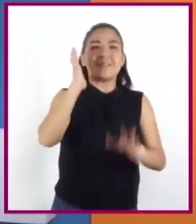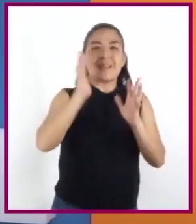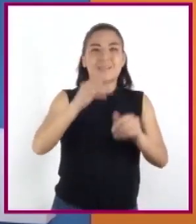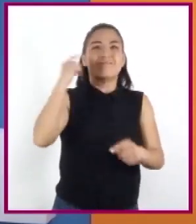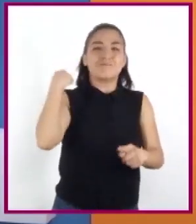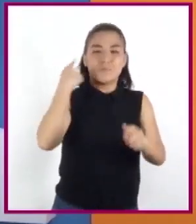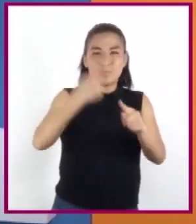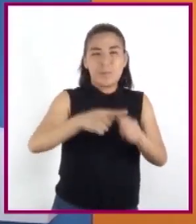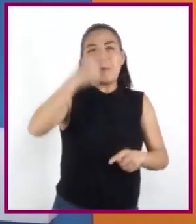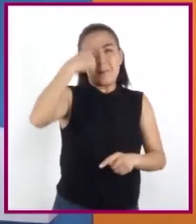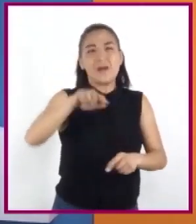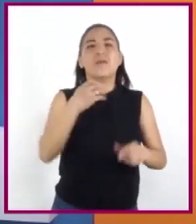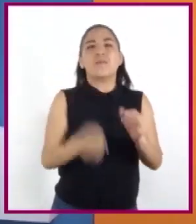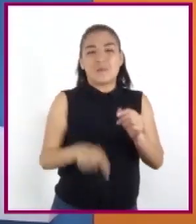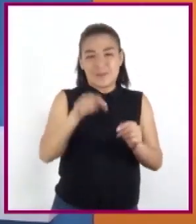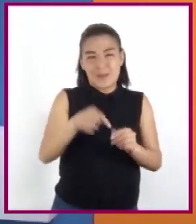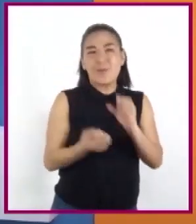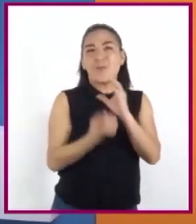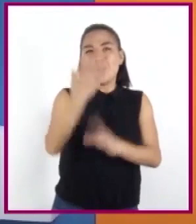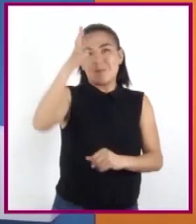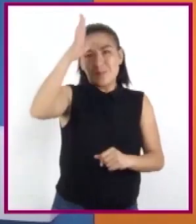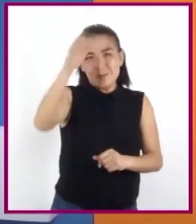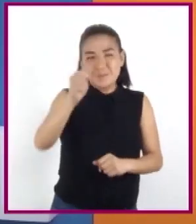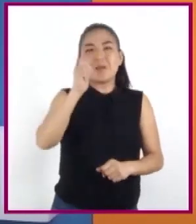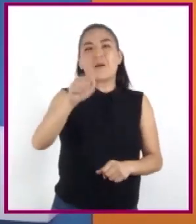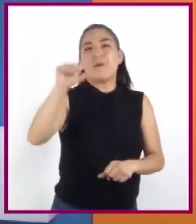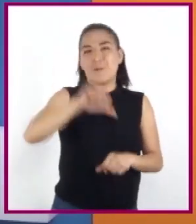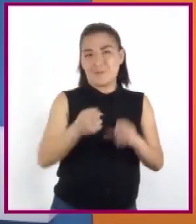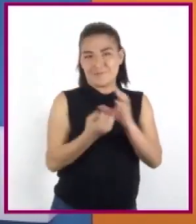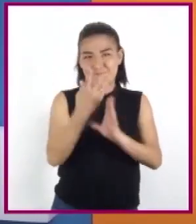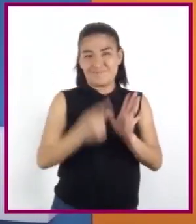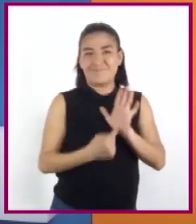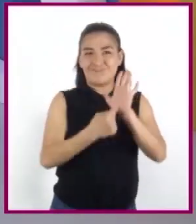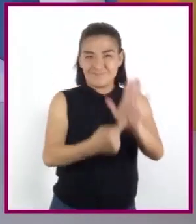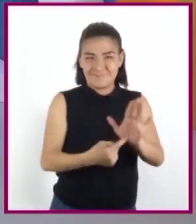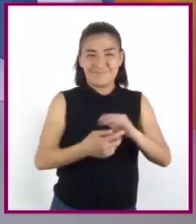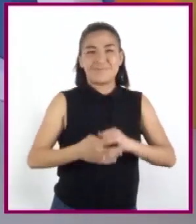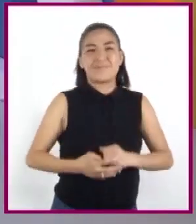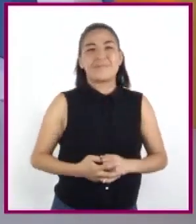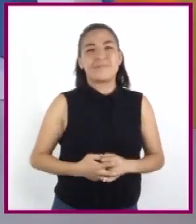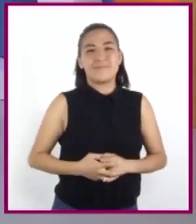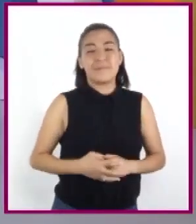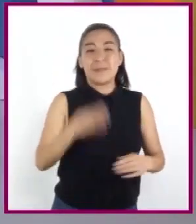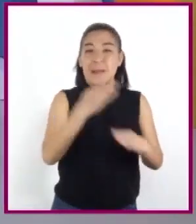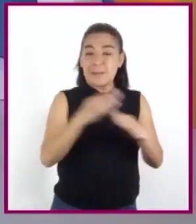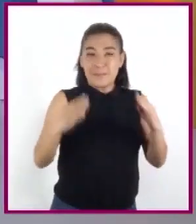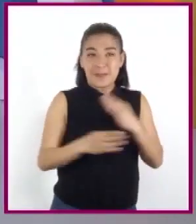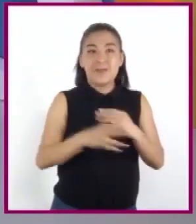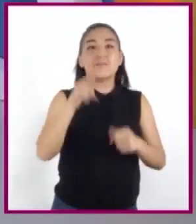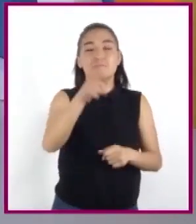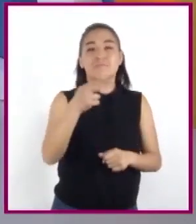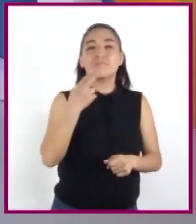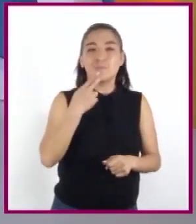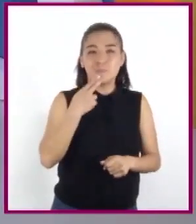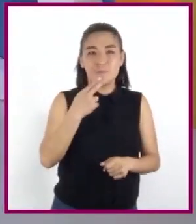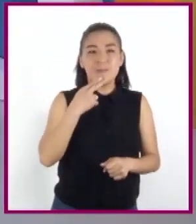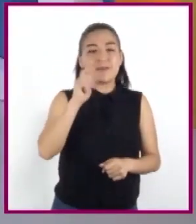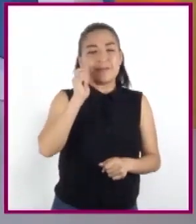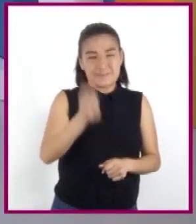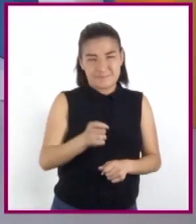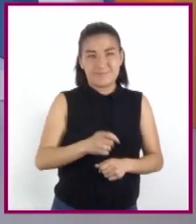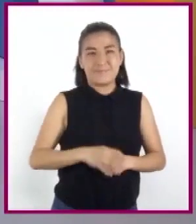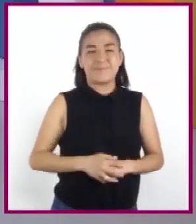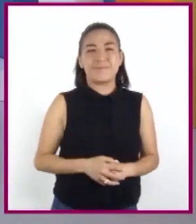poder adueñarse de los nuevos conceptos que el día de hoy les presentaremos. El material que necesitaremos será el